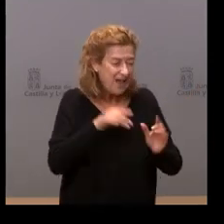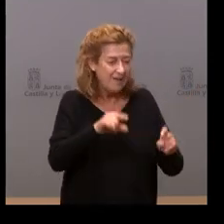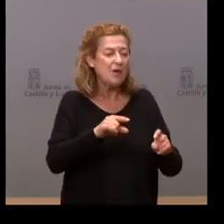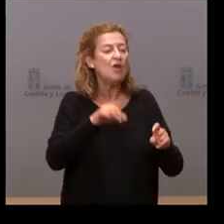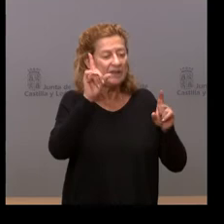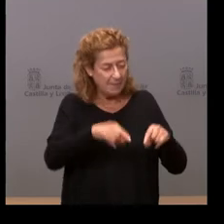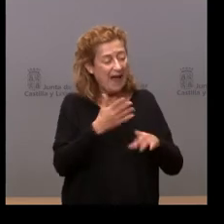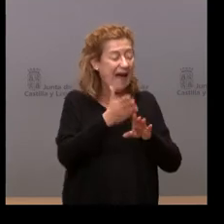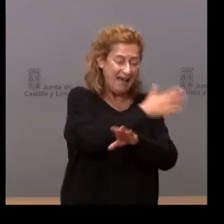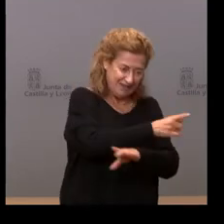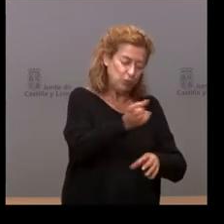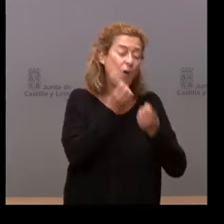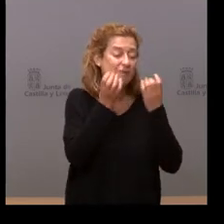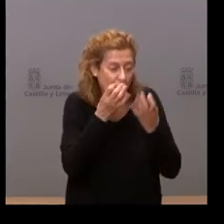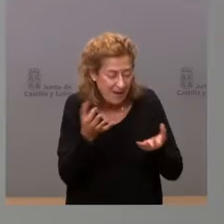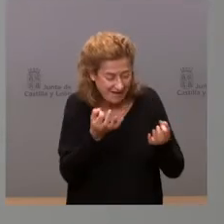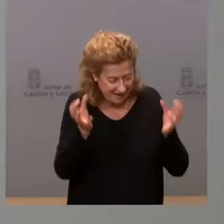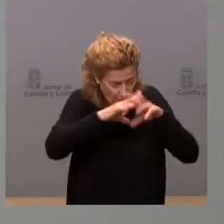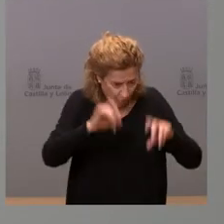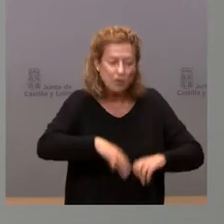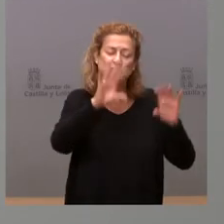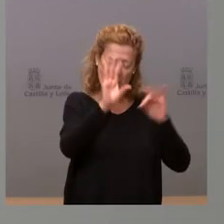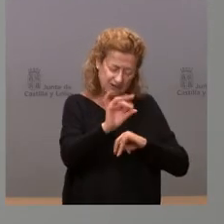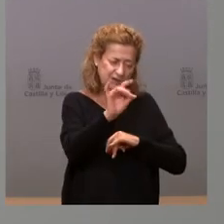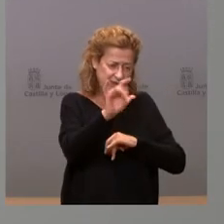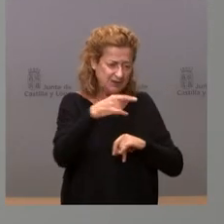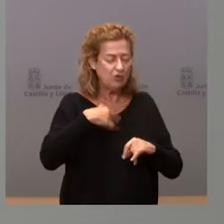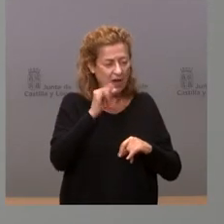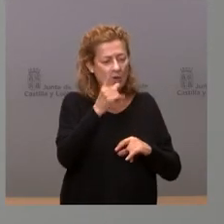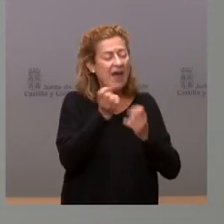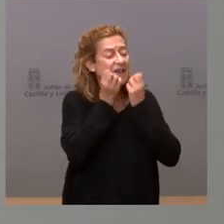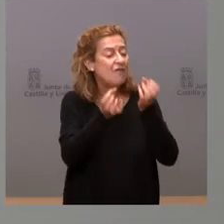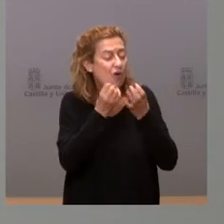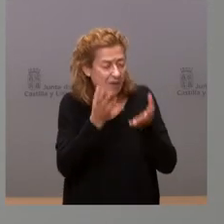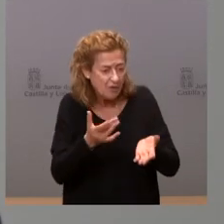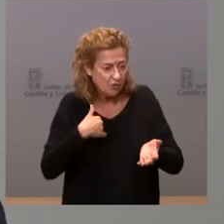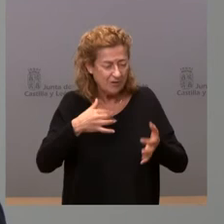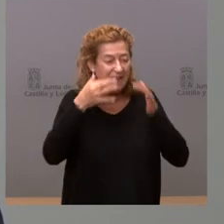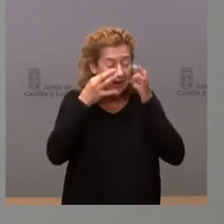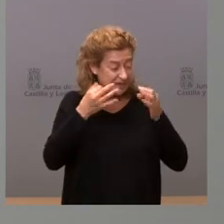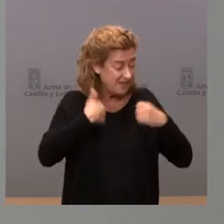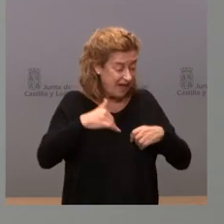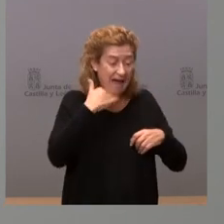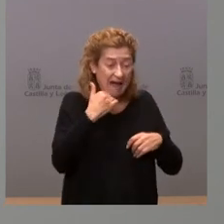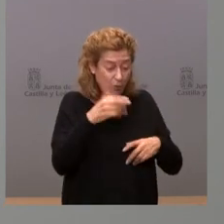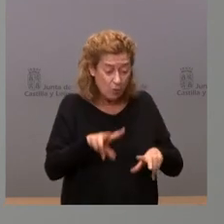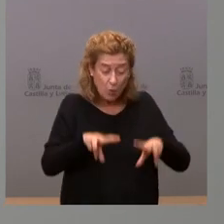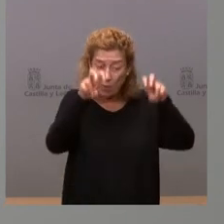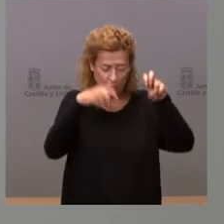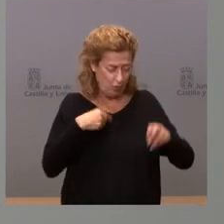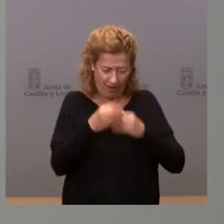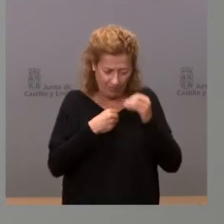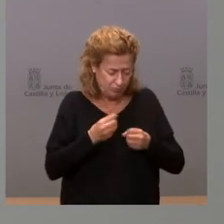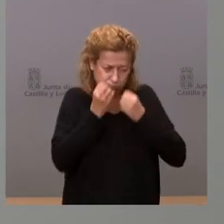acuerde de lo que sea algo vamos a plantear y ya tenemos una información y si tenemos algo que realmente sea novedoso informar inmediatamente hablaremos por